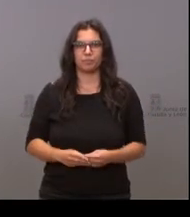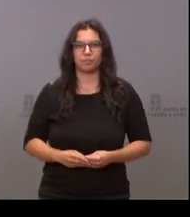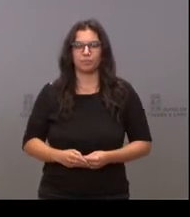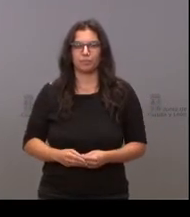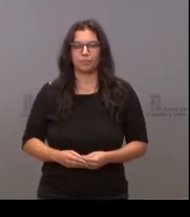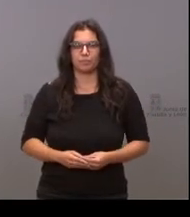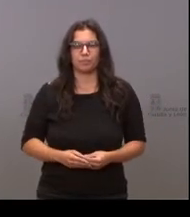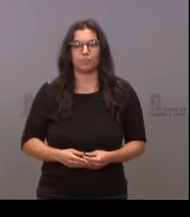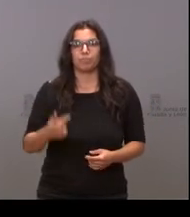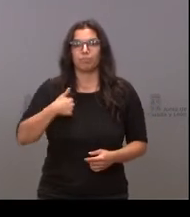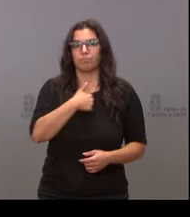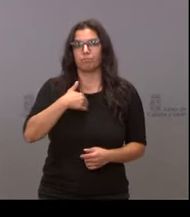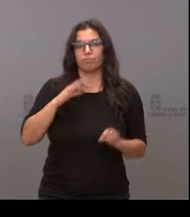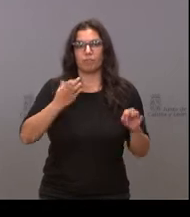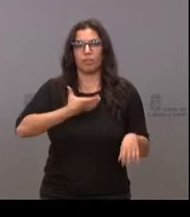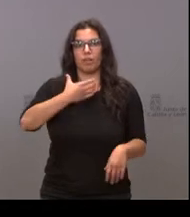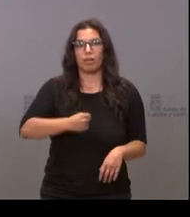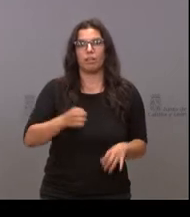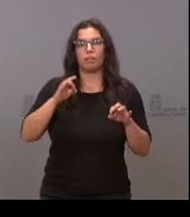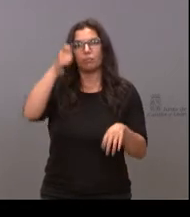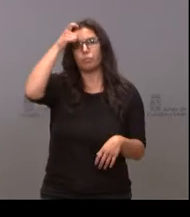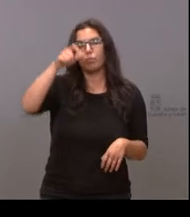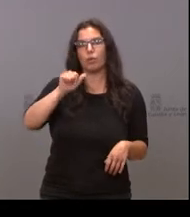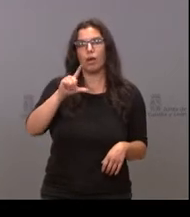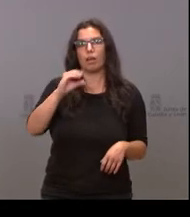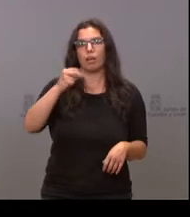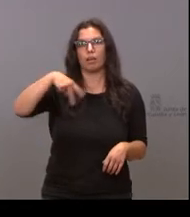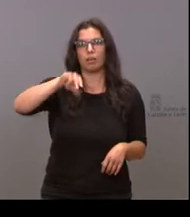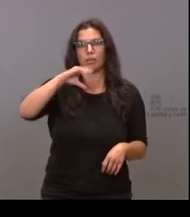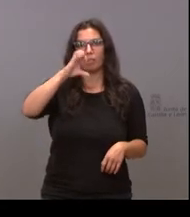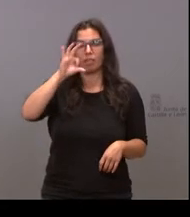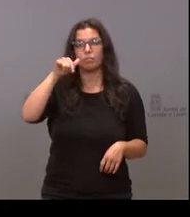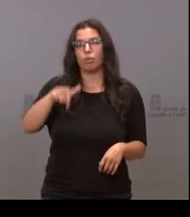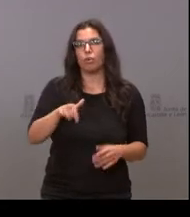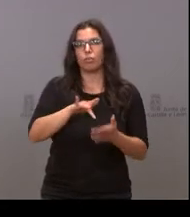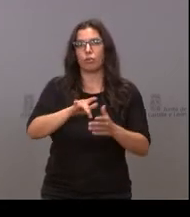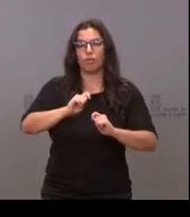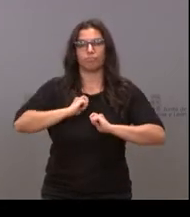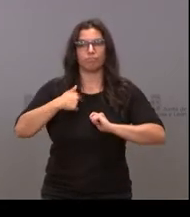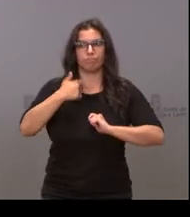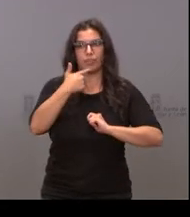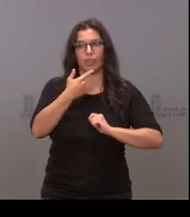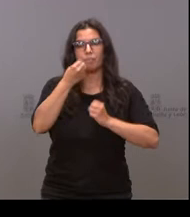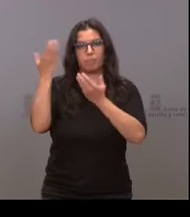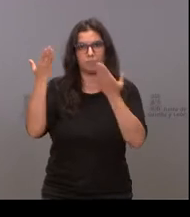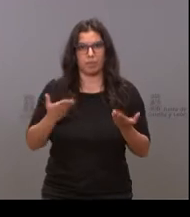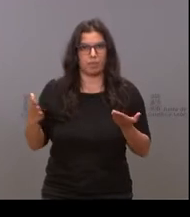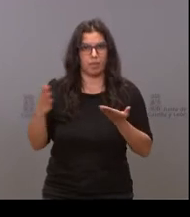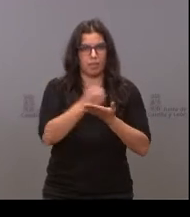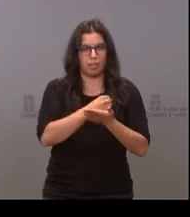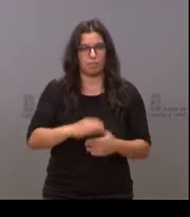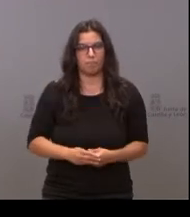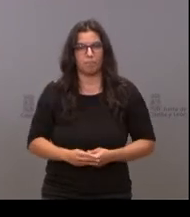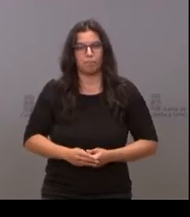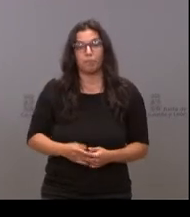como alcalde de la villa de alcañices me cumple hoy a mí darle la bienvenida nosotros